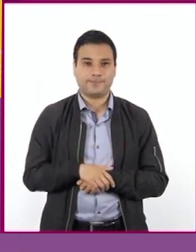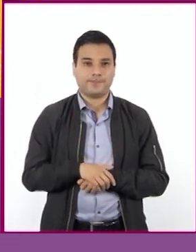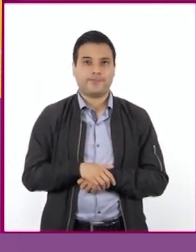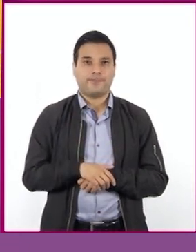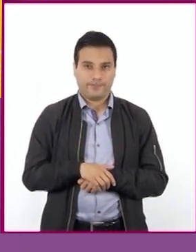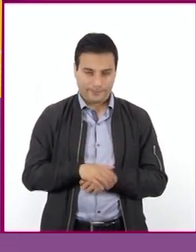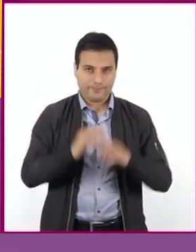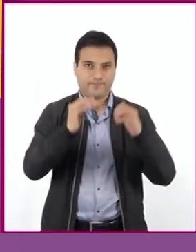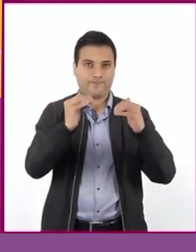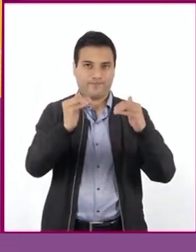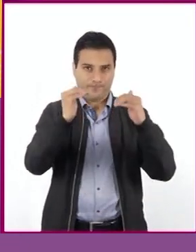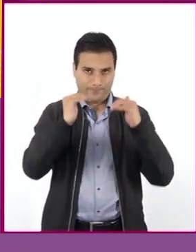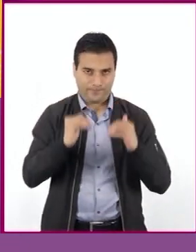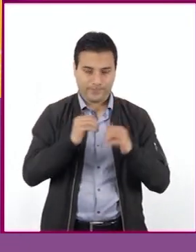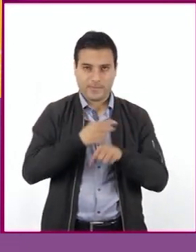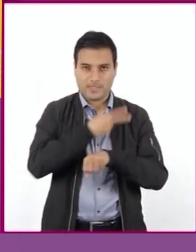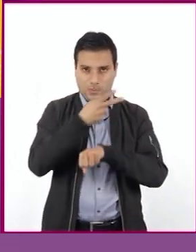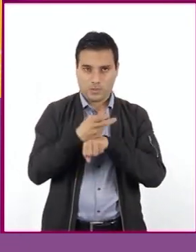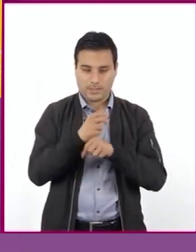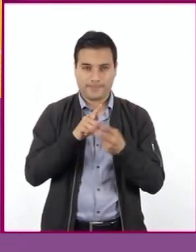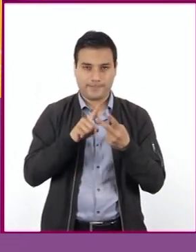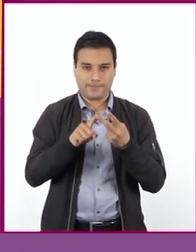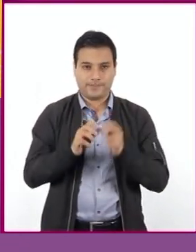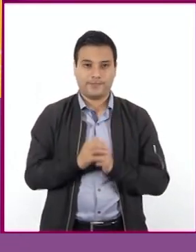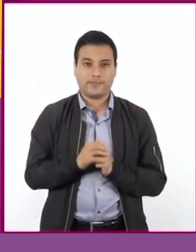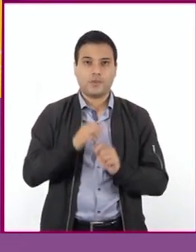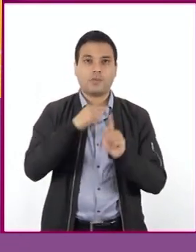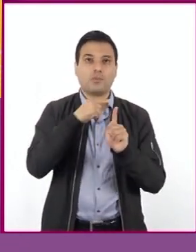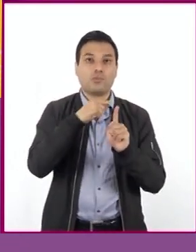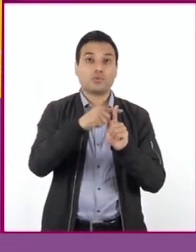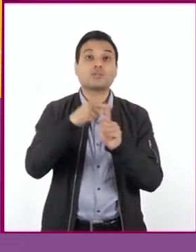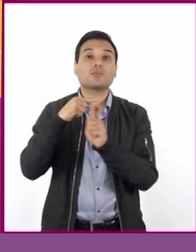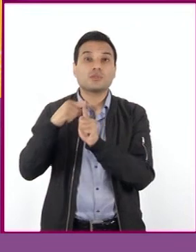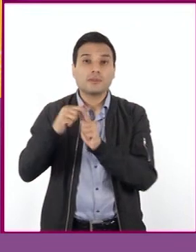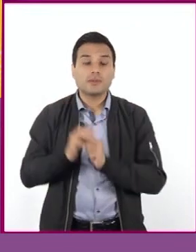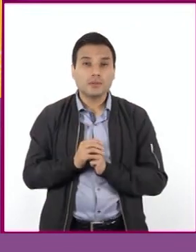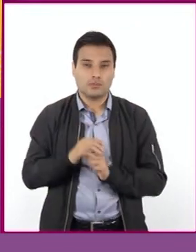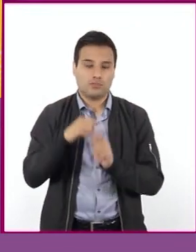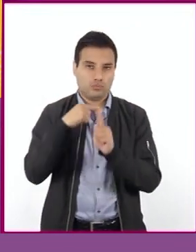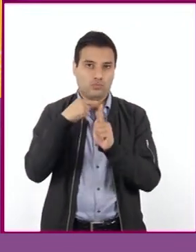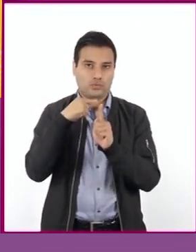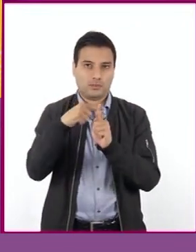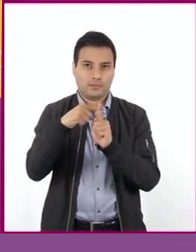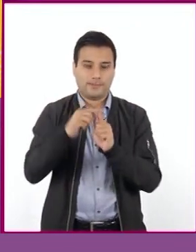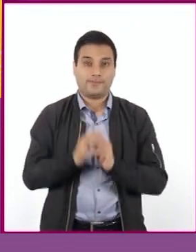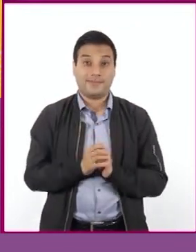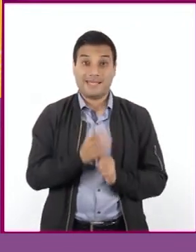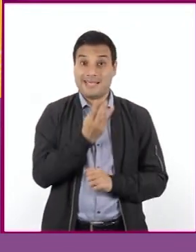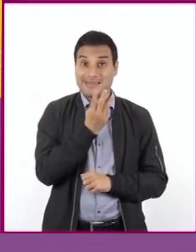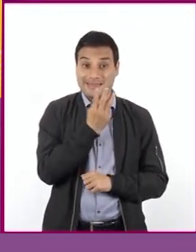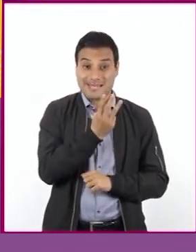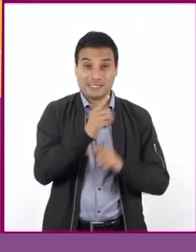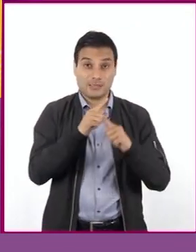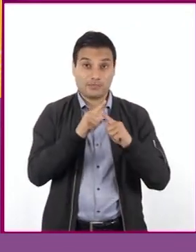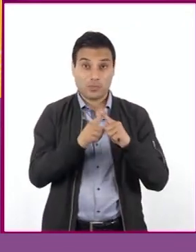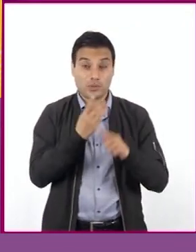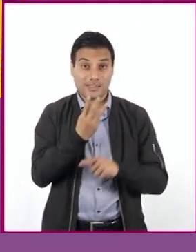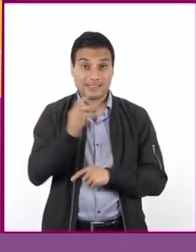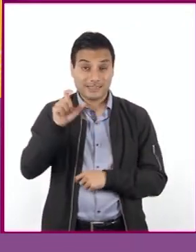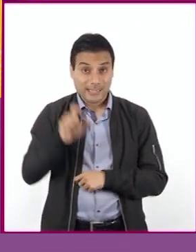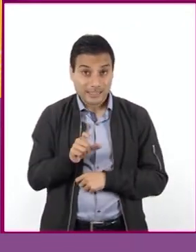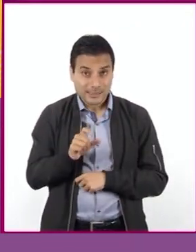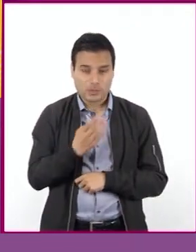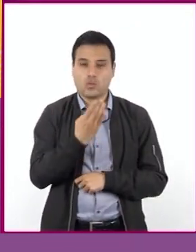Continuamos con la segunda ecuación. Positivo por positivo es positivo. 3 por 3x igual